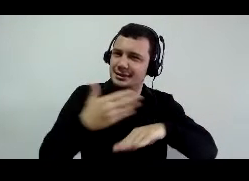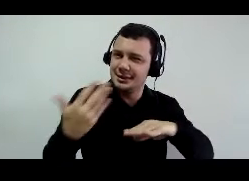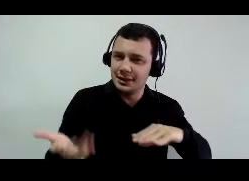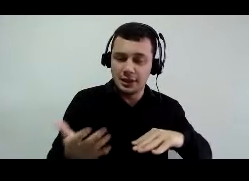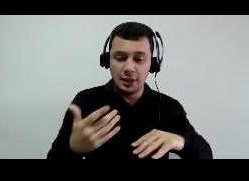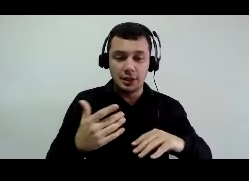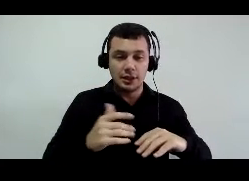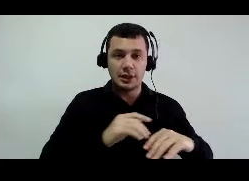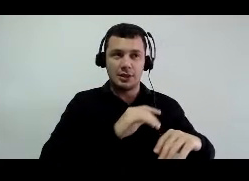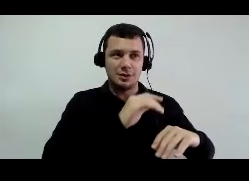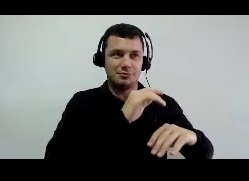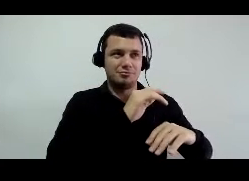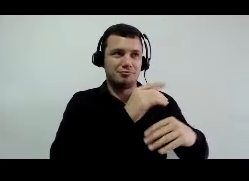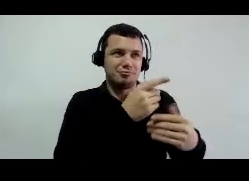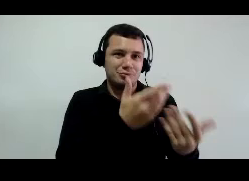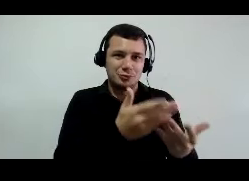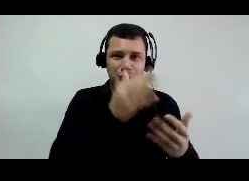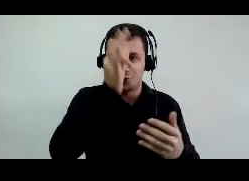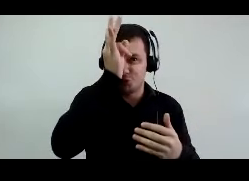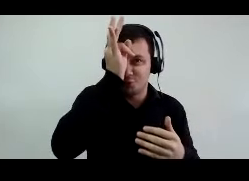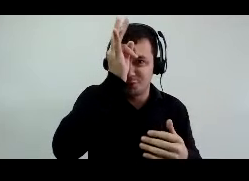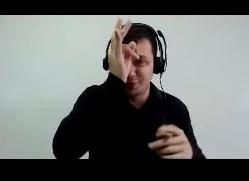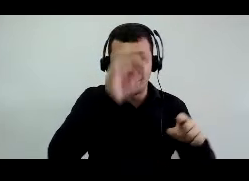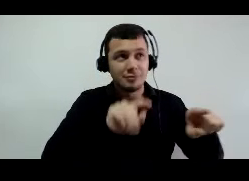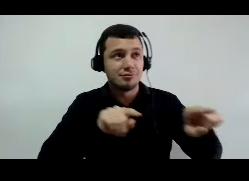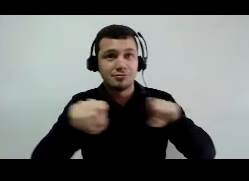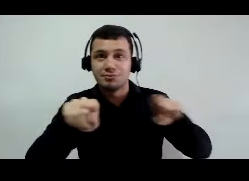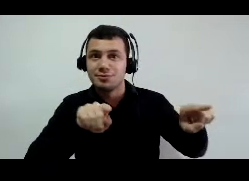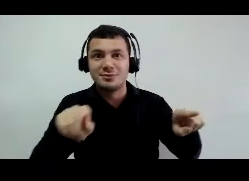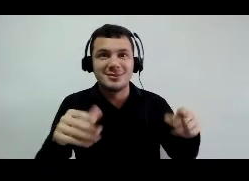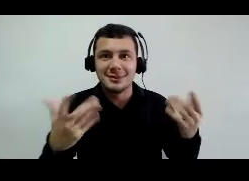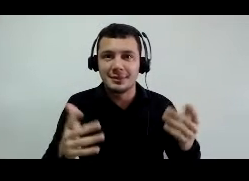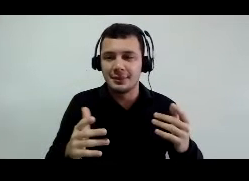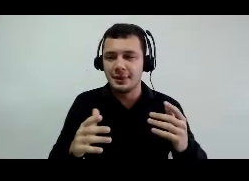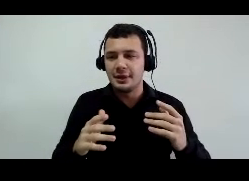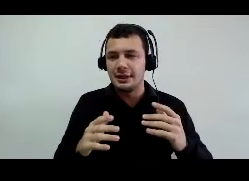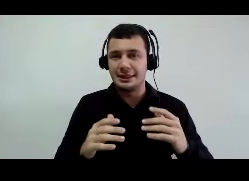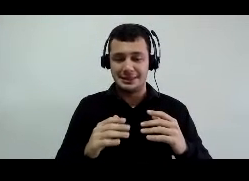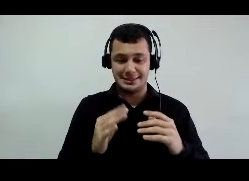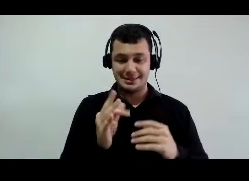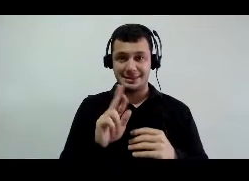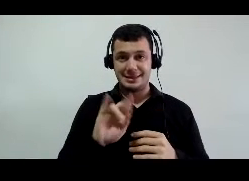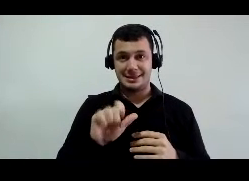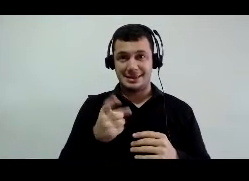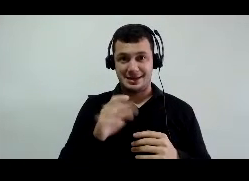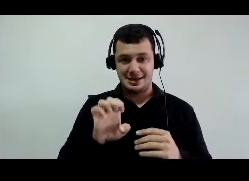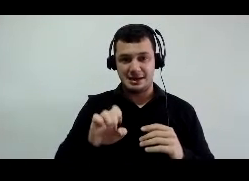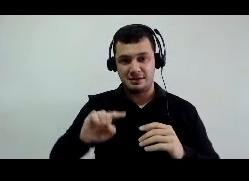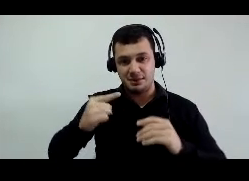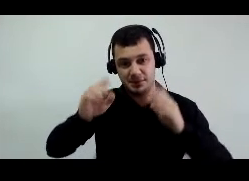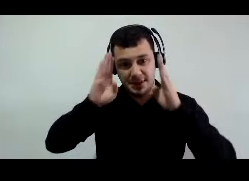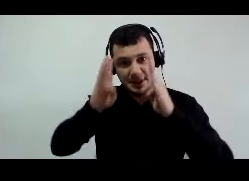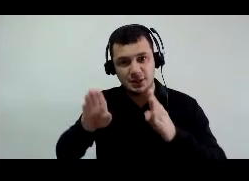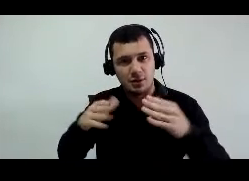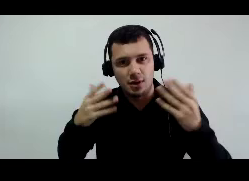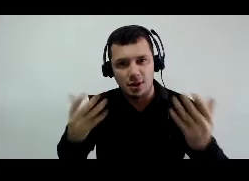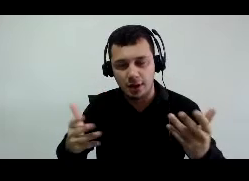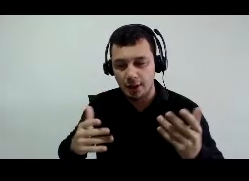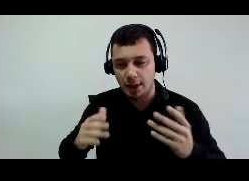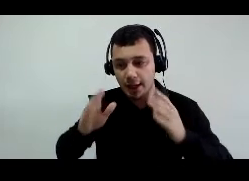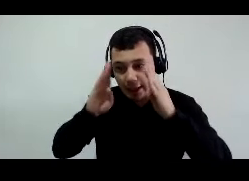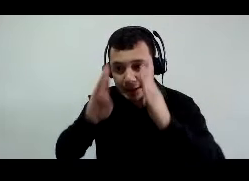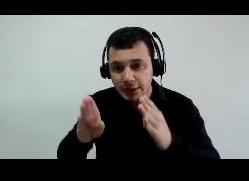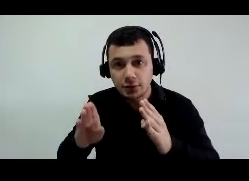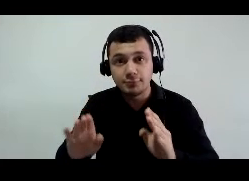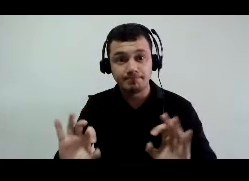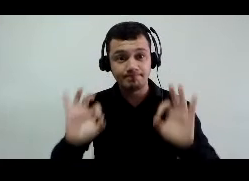acomodan ese manejo del triaje y resulta que no hacen las atenciones debidas y